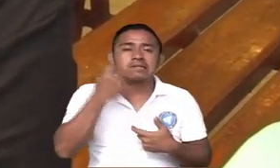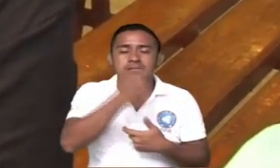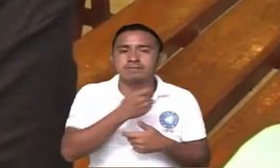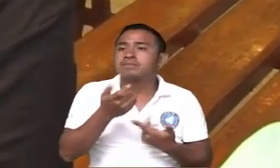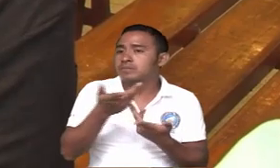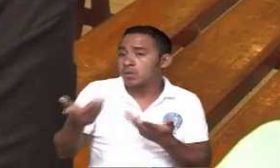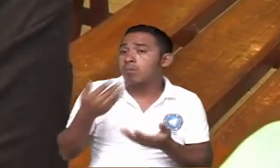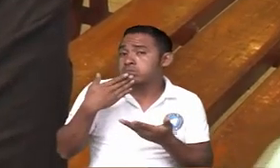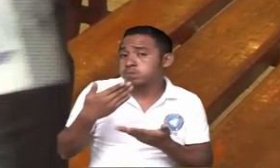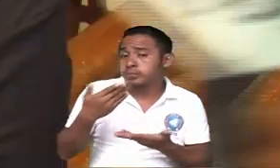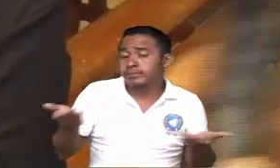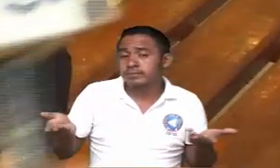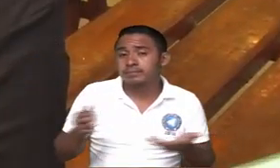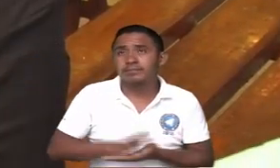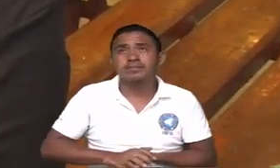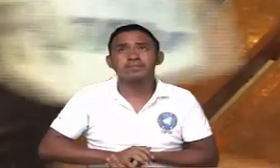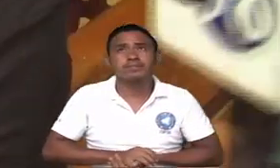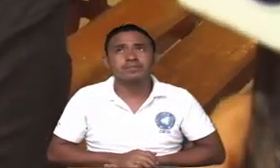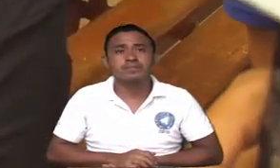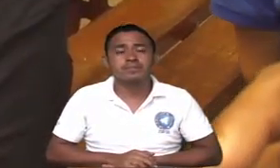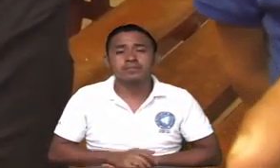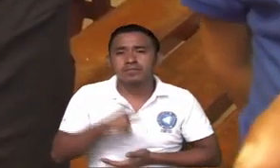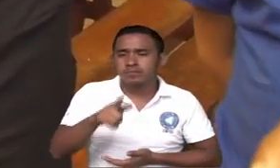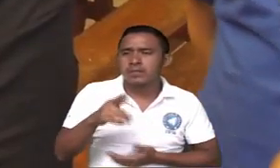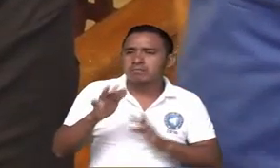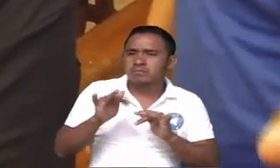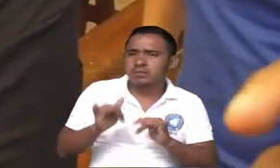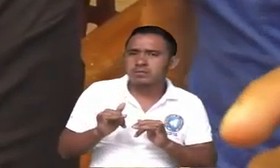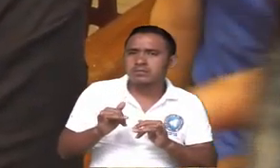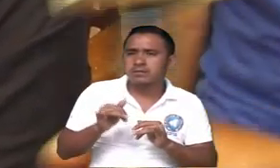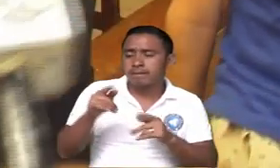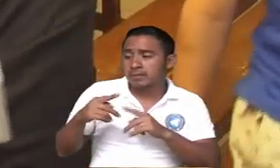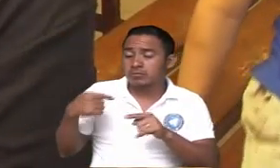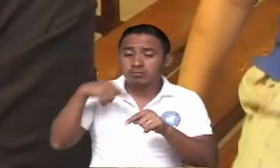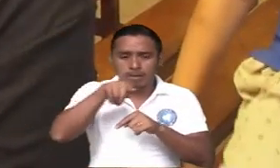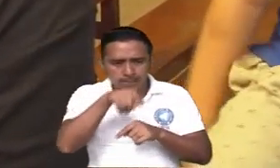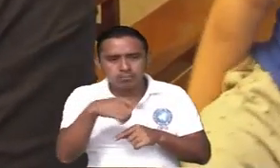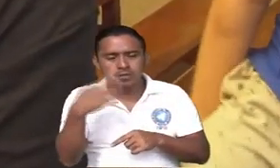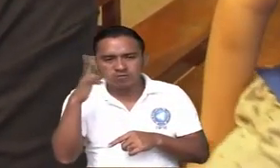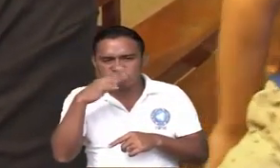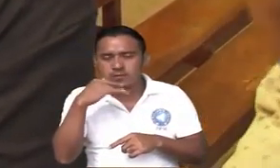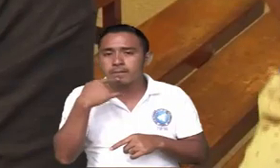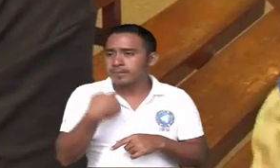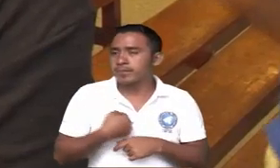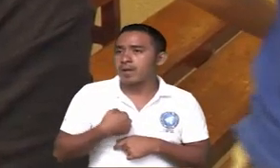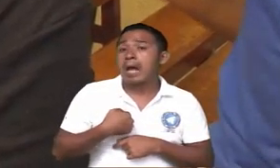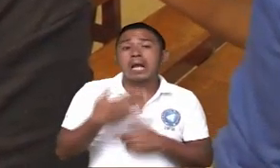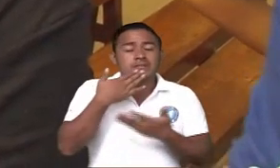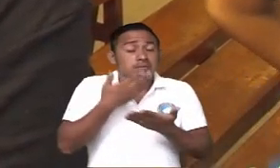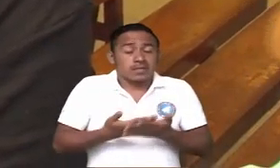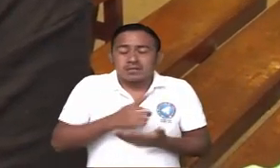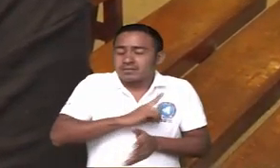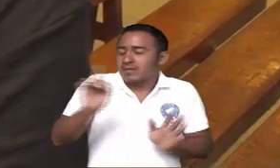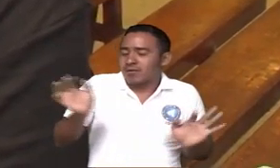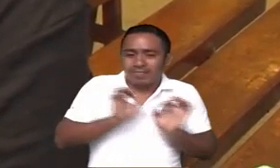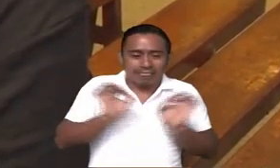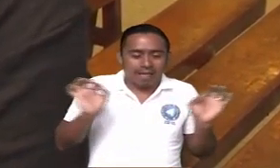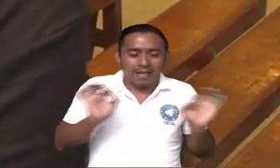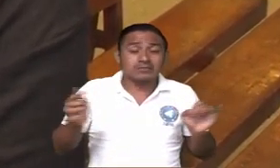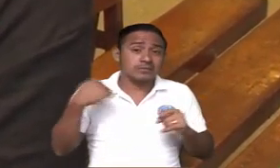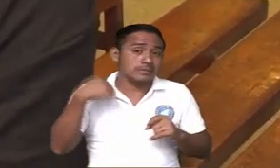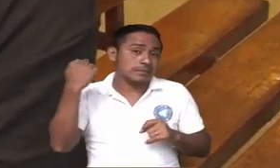bueno, un chequeo. ¿A usted le ha dicho alguna vez a alguien que tiene mal aliento? Pues por la gracia de Dios nunca me han dicho, porque yo